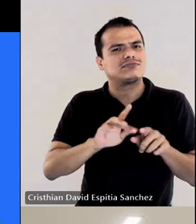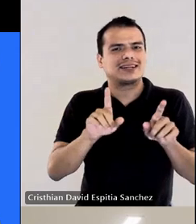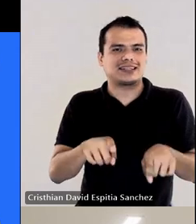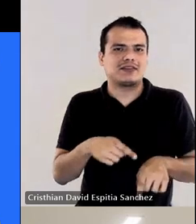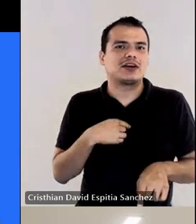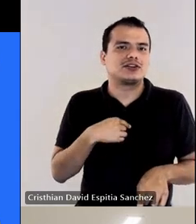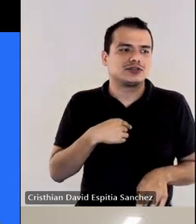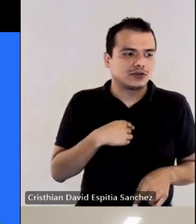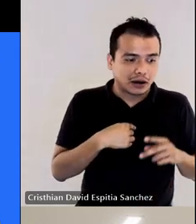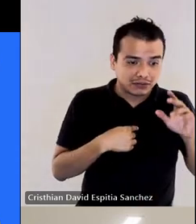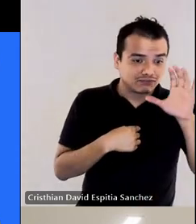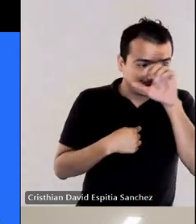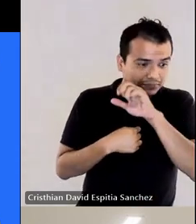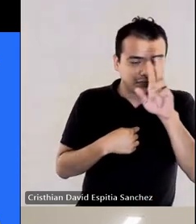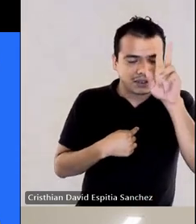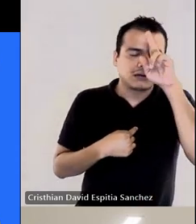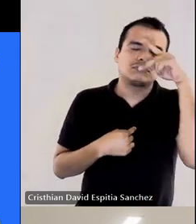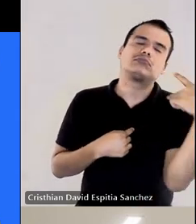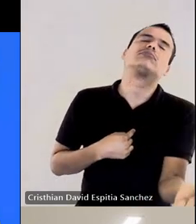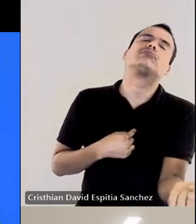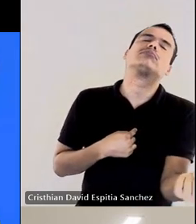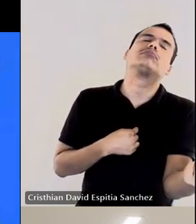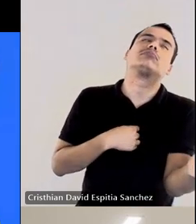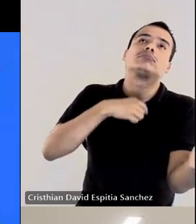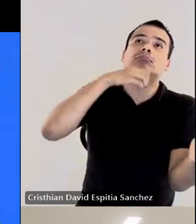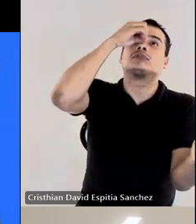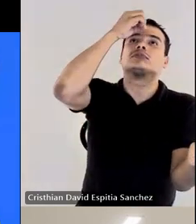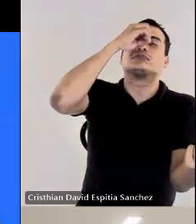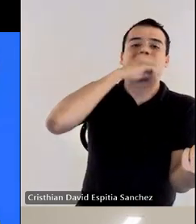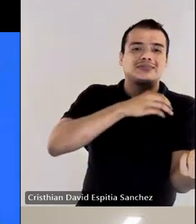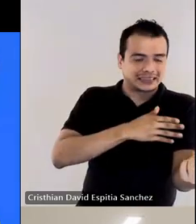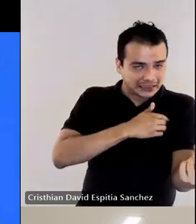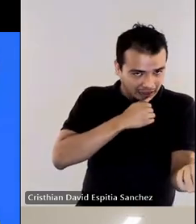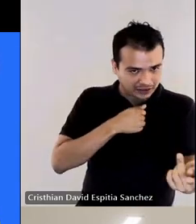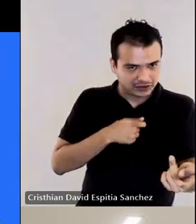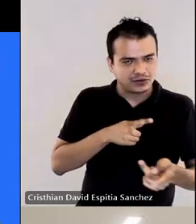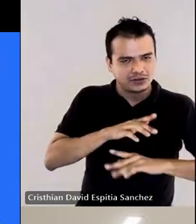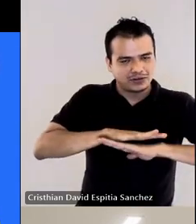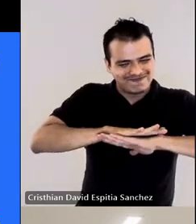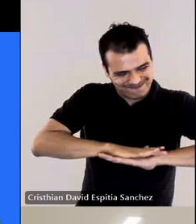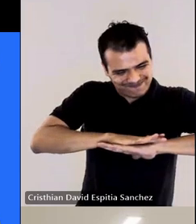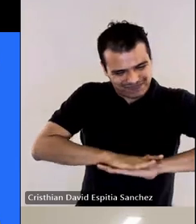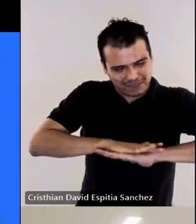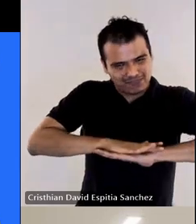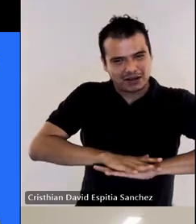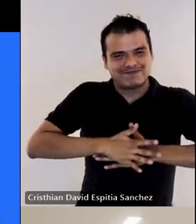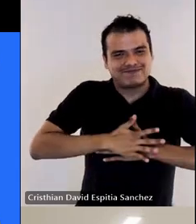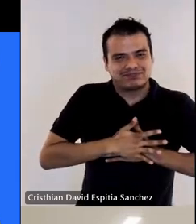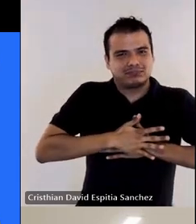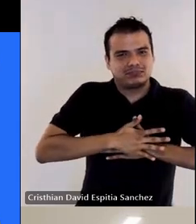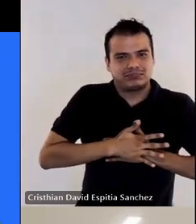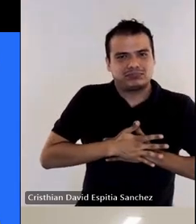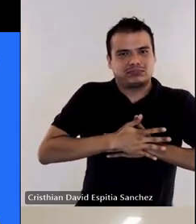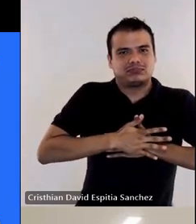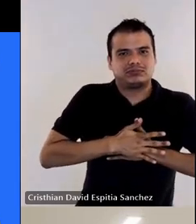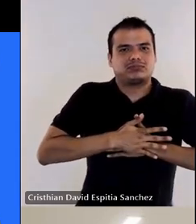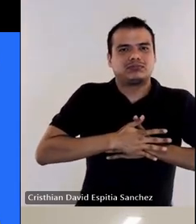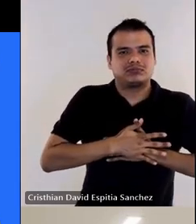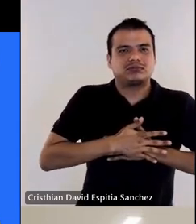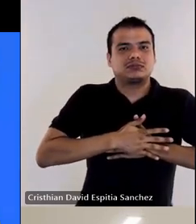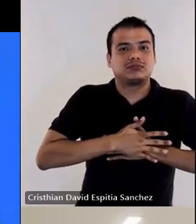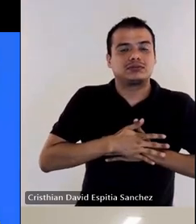calidad. Tienen que ser más o menos de 100 a 120 compresiones por minuto. Por ahí hemos sabido que